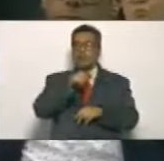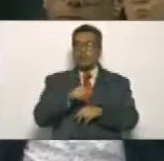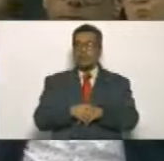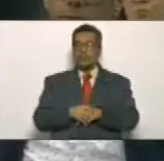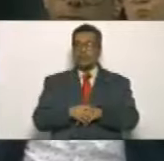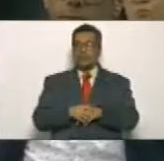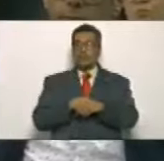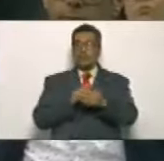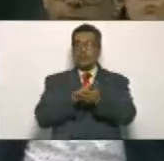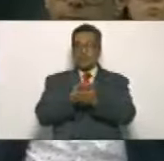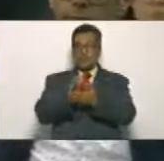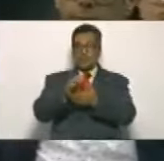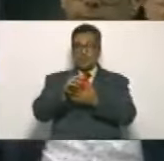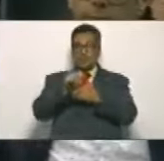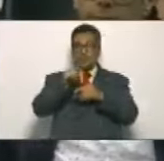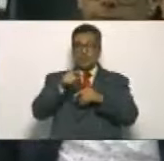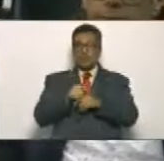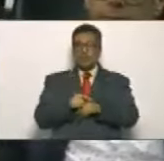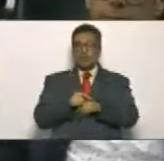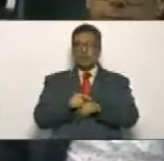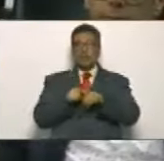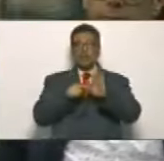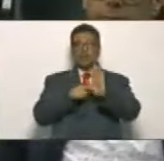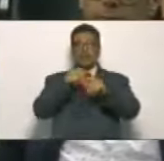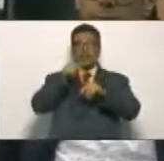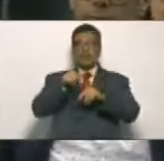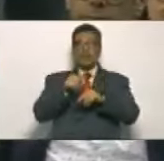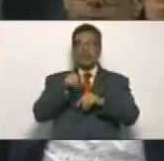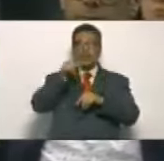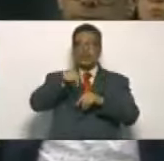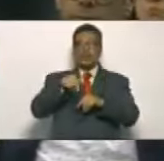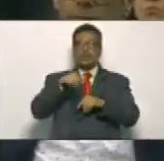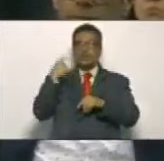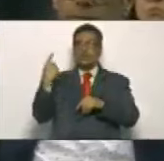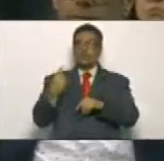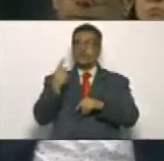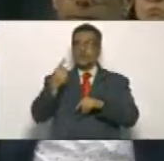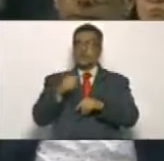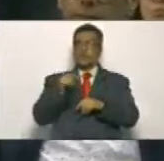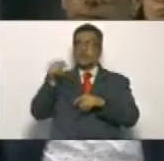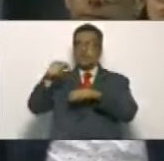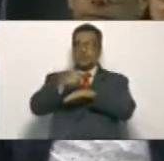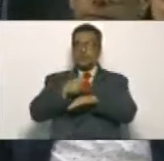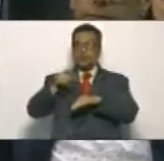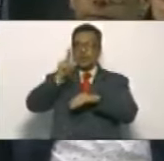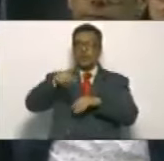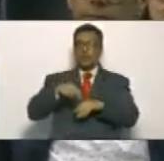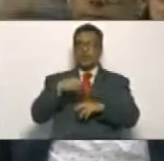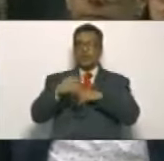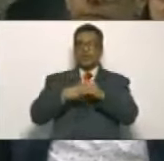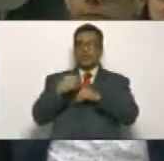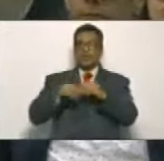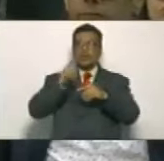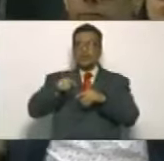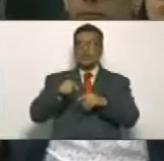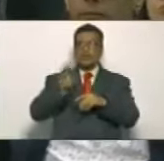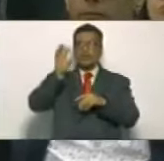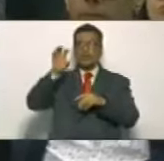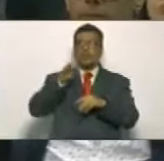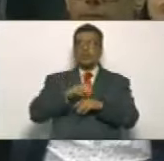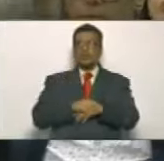como marco teórico de la propuesta que este, no solo este gobierno, que también lo hace, sino esta